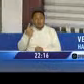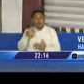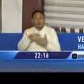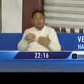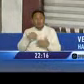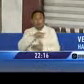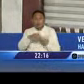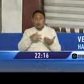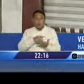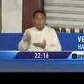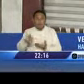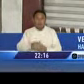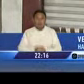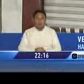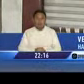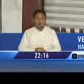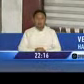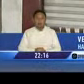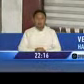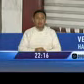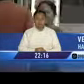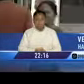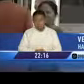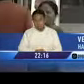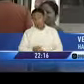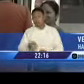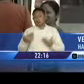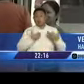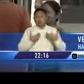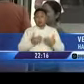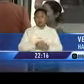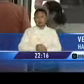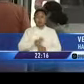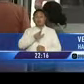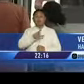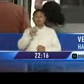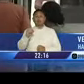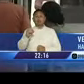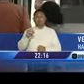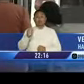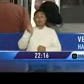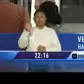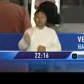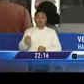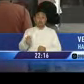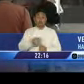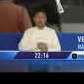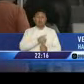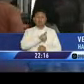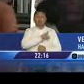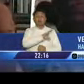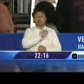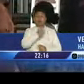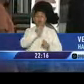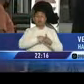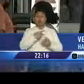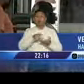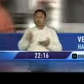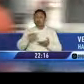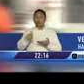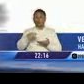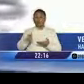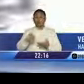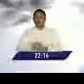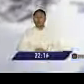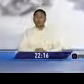Todo se paga aquí, todo, en la ladrillera. Las tiendas grandes, 300 de entrada y 150 mensual, así, según